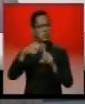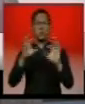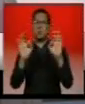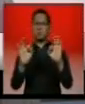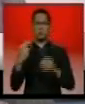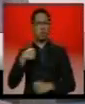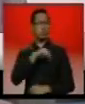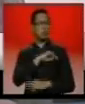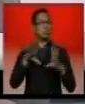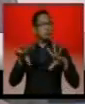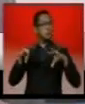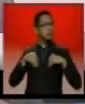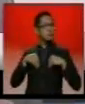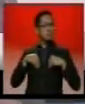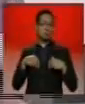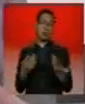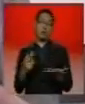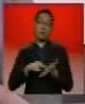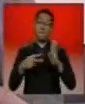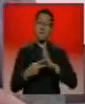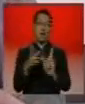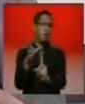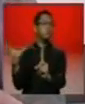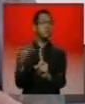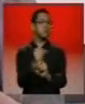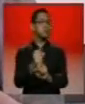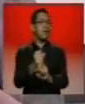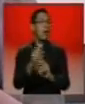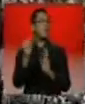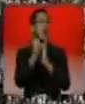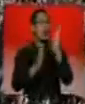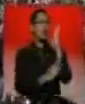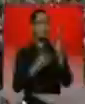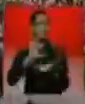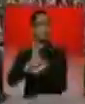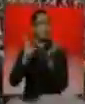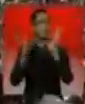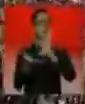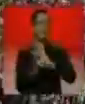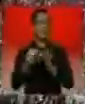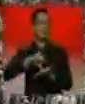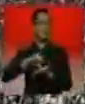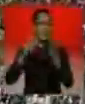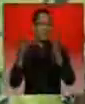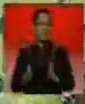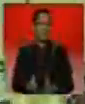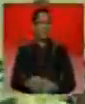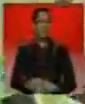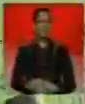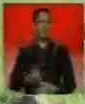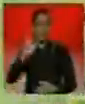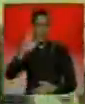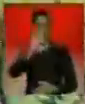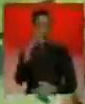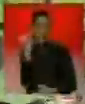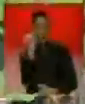debemos asumirlo como quizás otro de los logros del propio proyecto de la Revolución Ciudadana. Alianza País definirá sus candidaturas